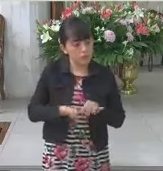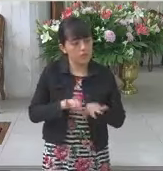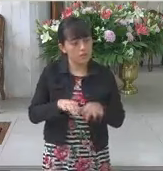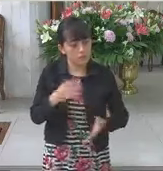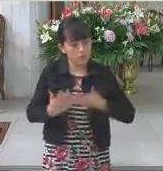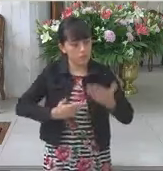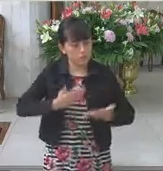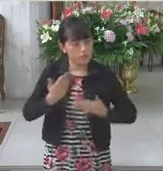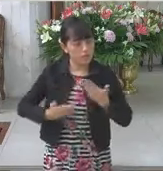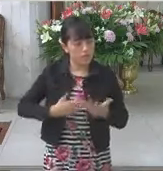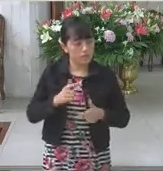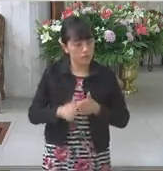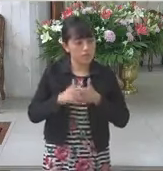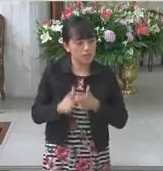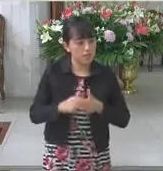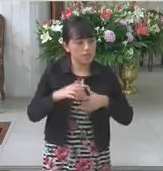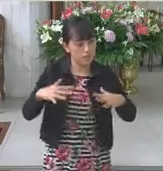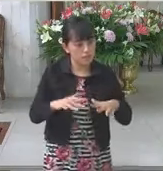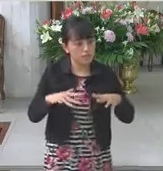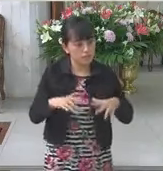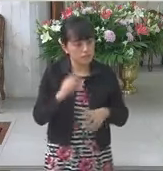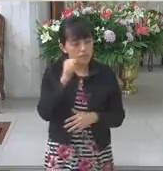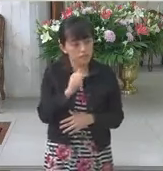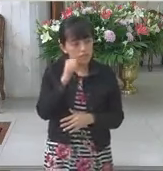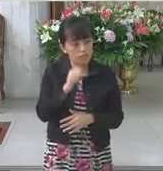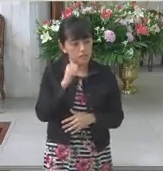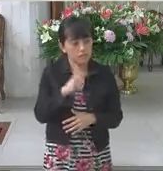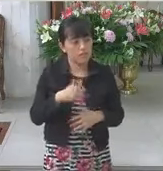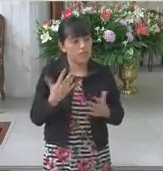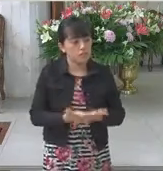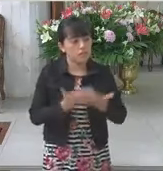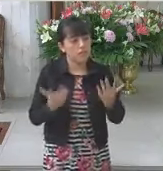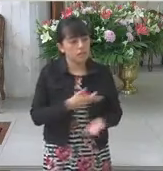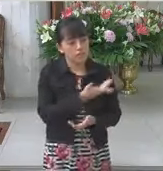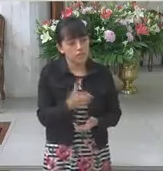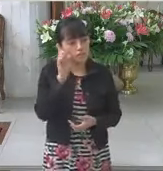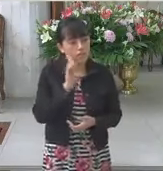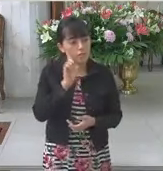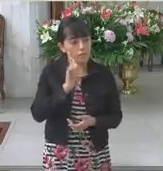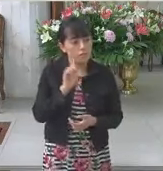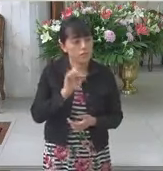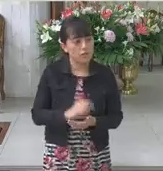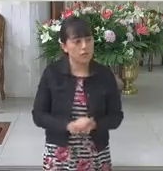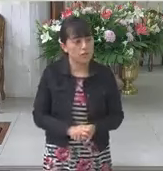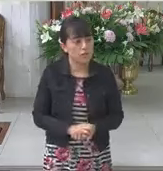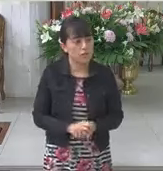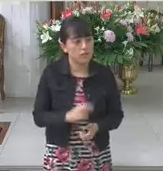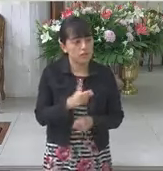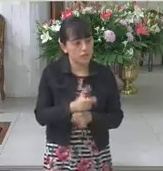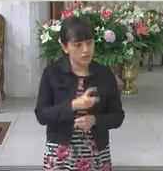adelante si usted es hermana que asiste a esta clase general se le